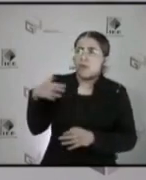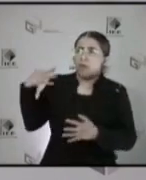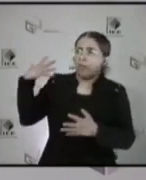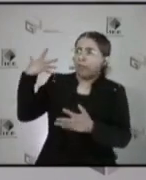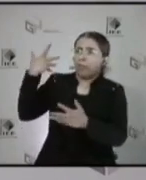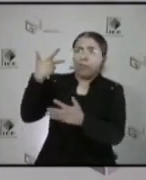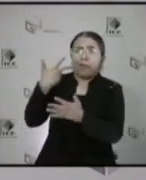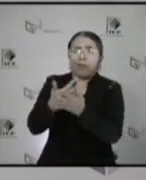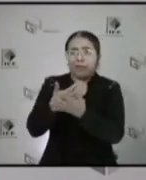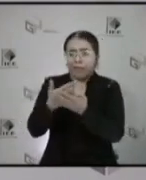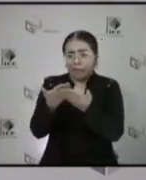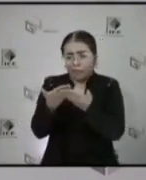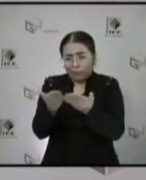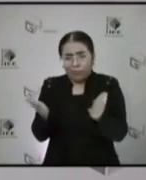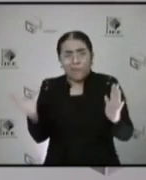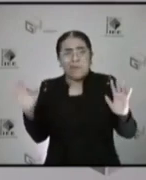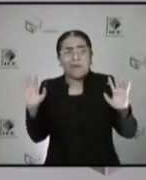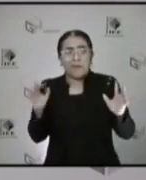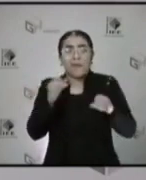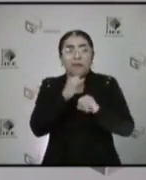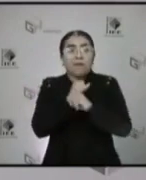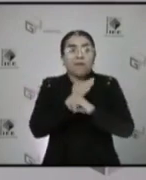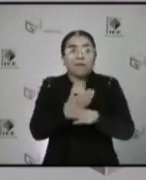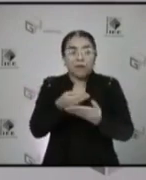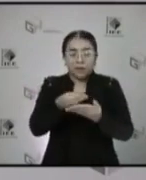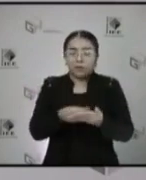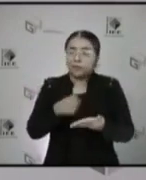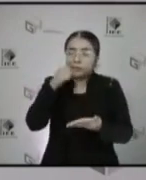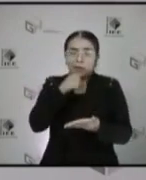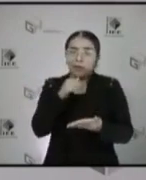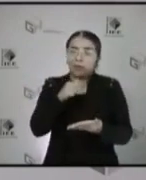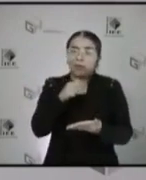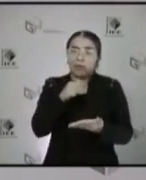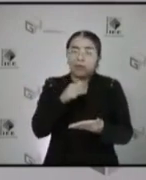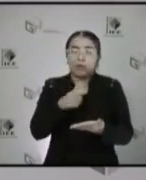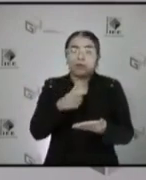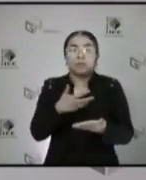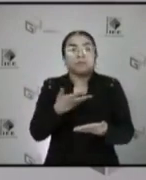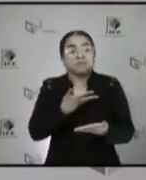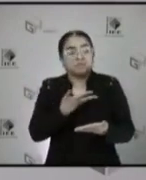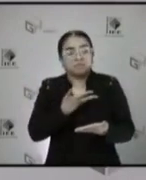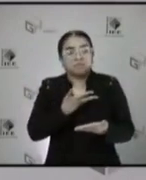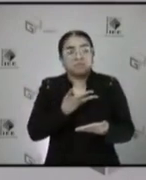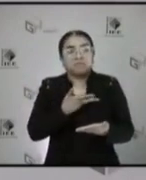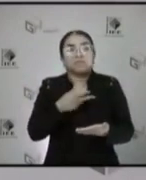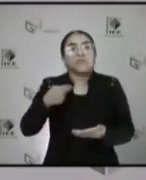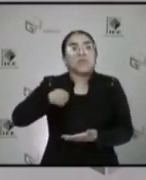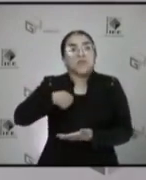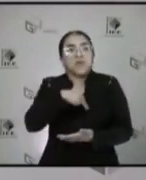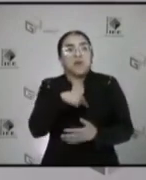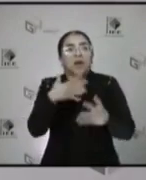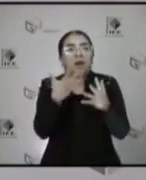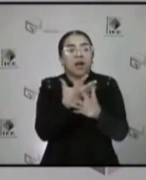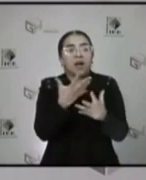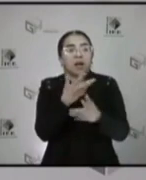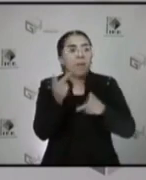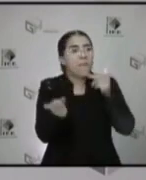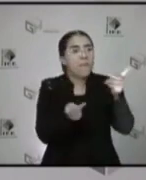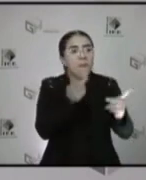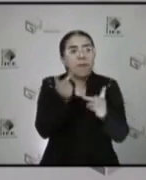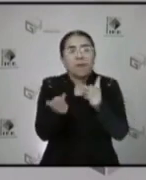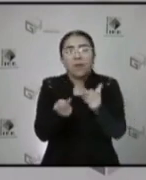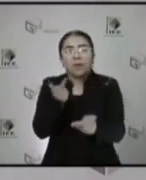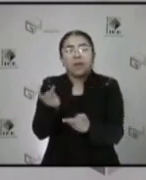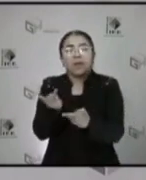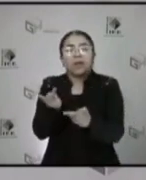rezago importante que siempre está presente. Vamos a realizar consultas públicas para tratar